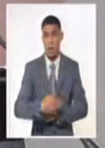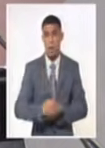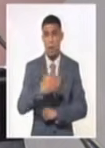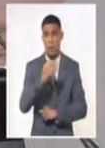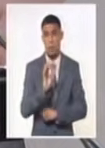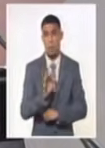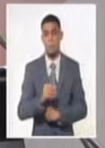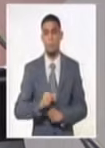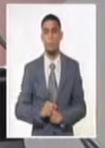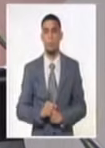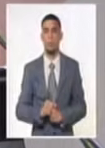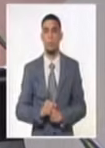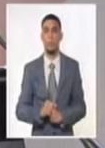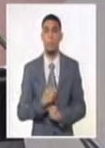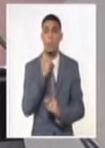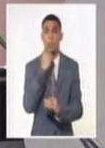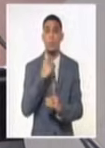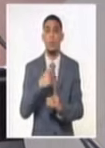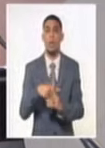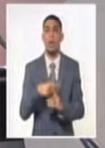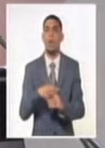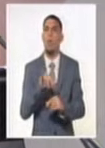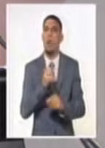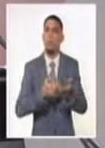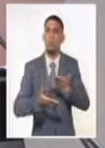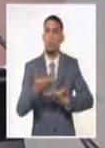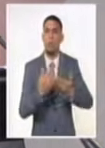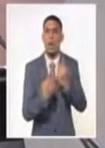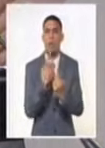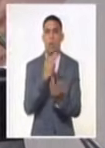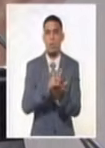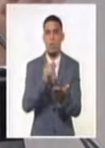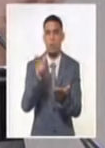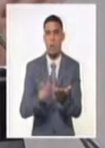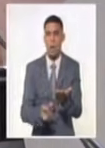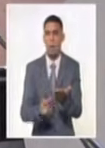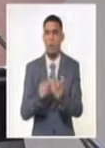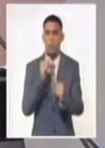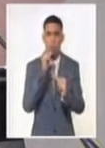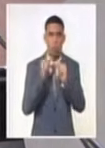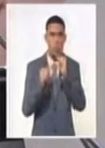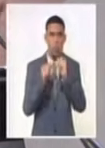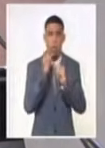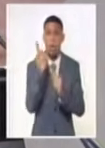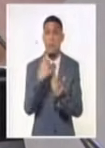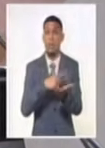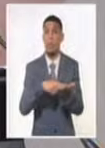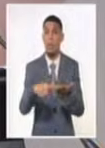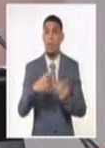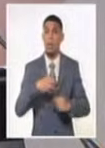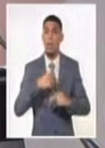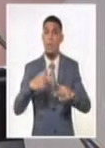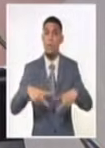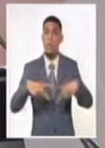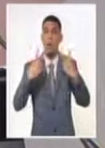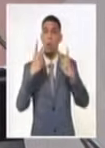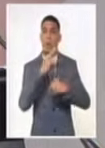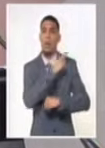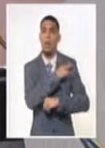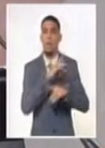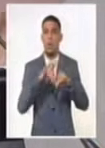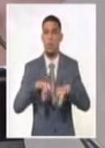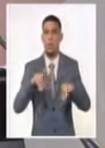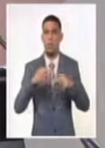mencionado, hemos sostenido intercambios con estudiantes, semanalmente sostenemos videoconferencias con los rectores de nuestras